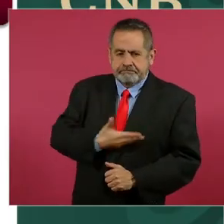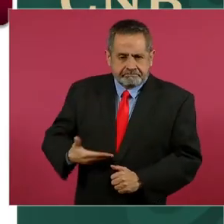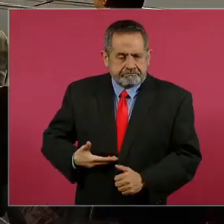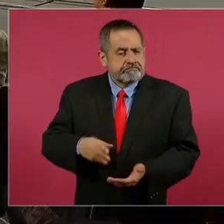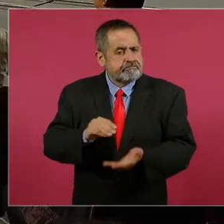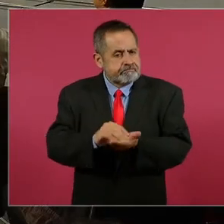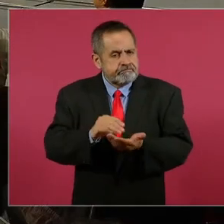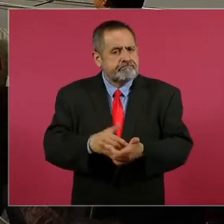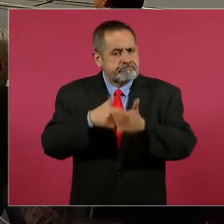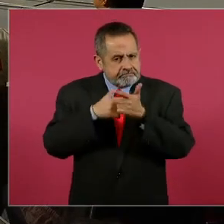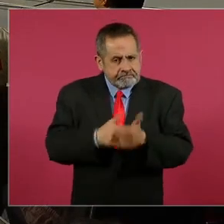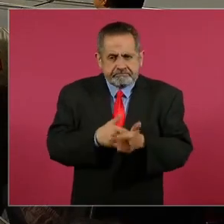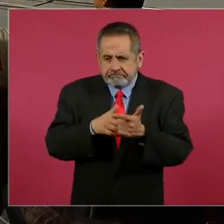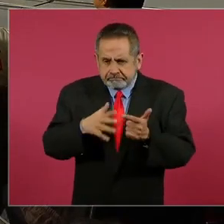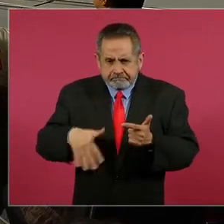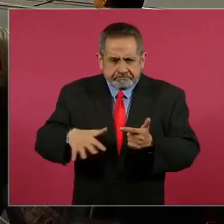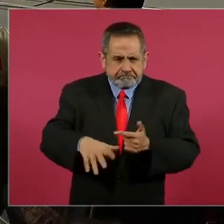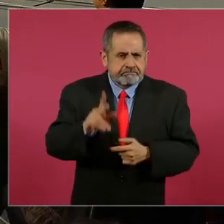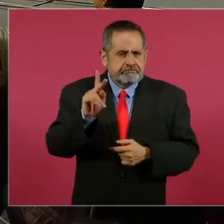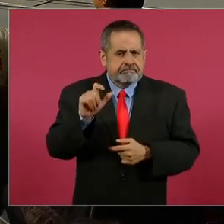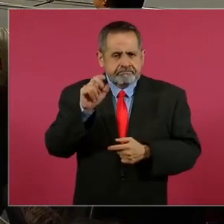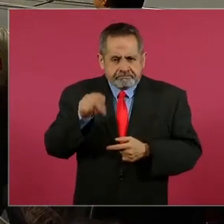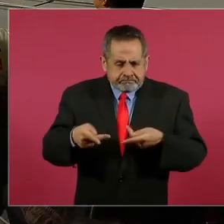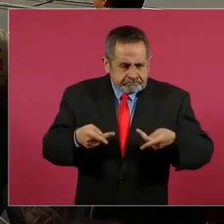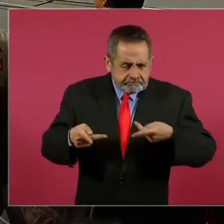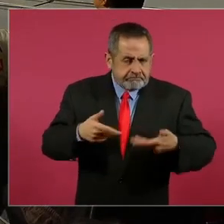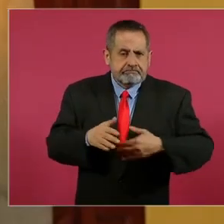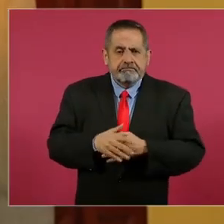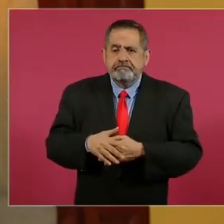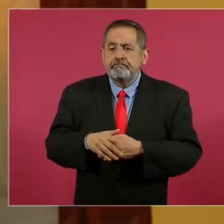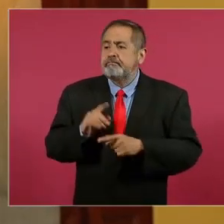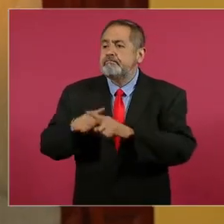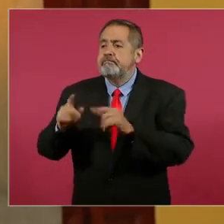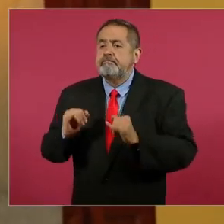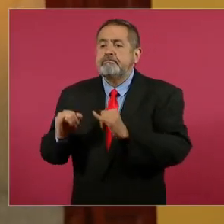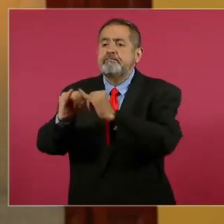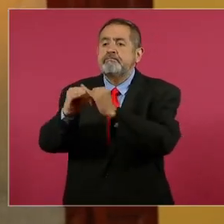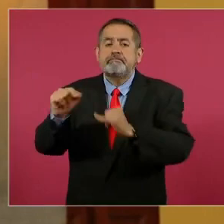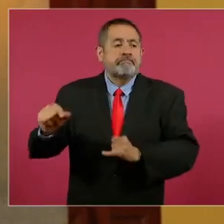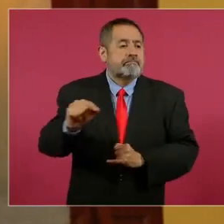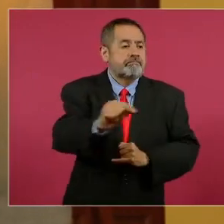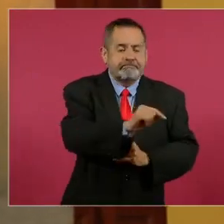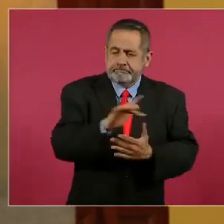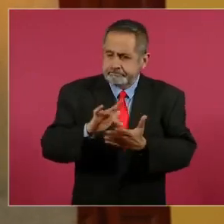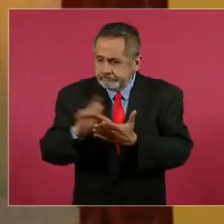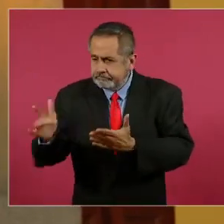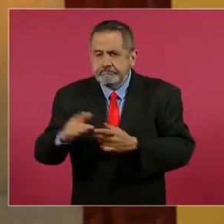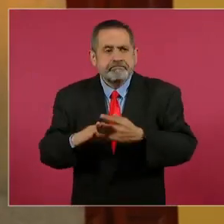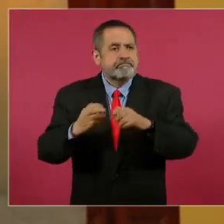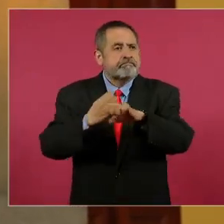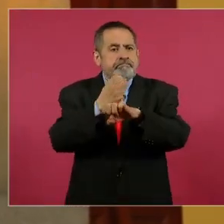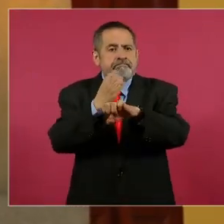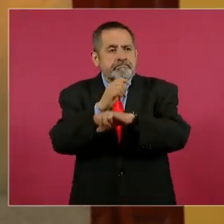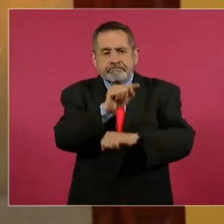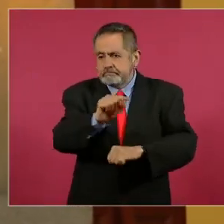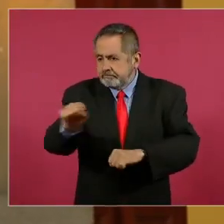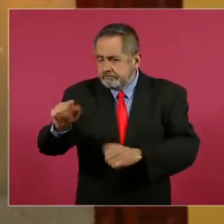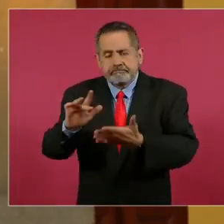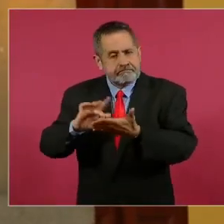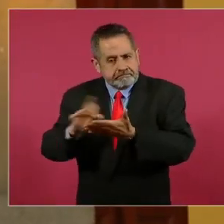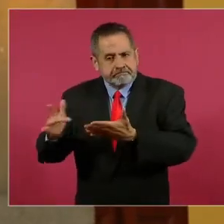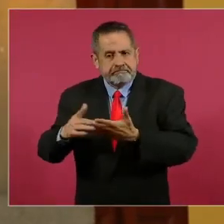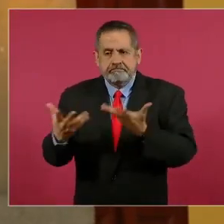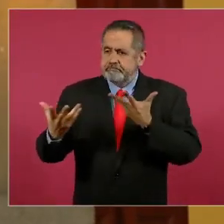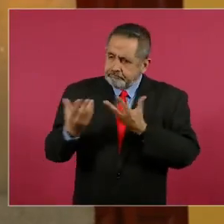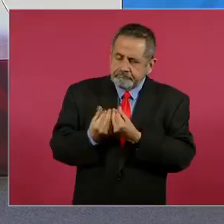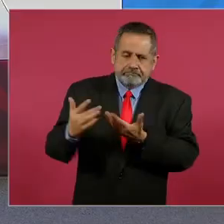esta estrategia. Agradecer a todas las instituciones, agradecer a las entidades federativas que nos han seguido apoyando y que